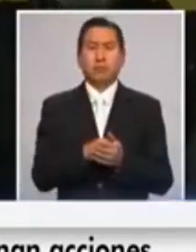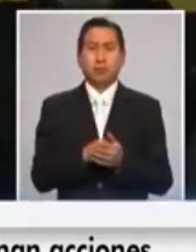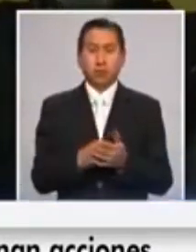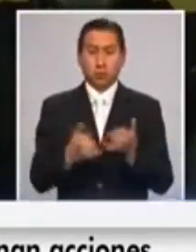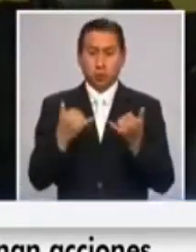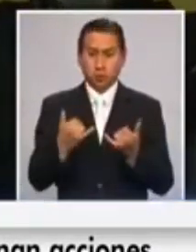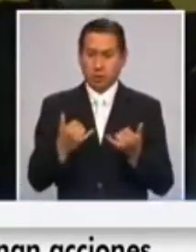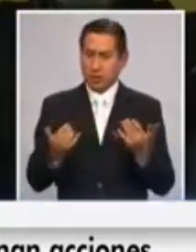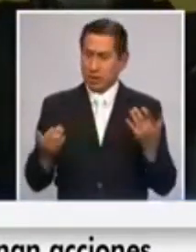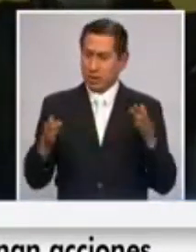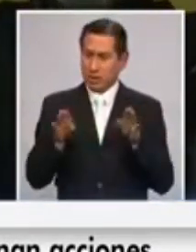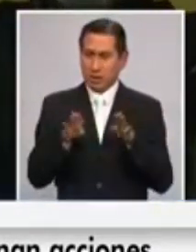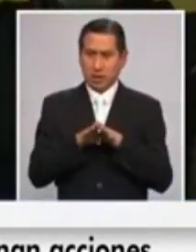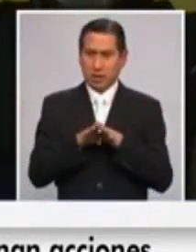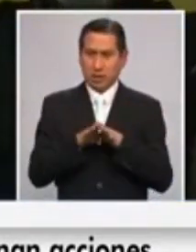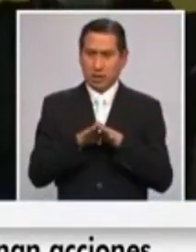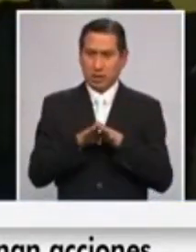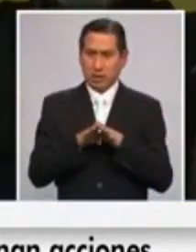cierre total de